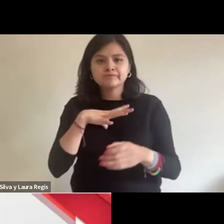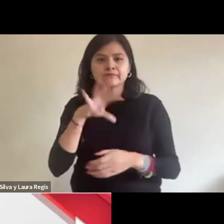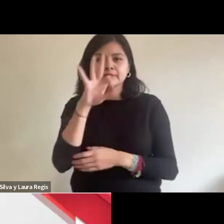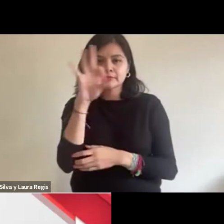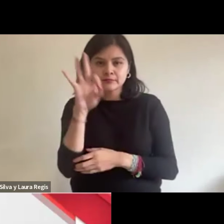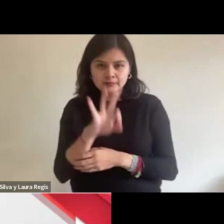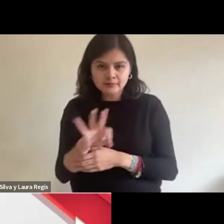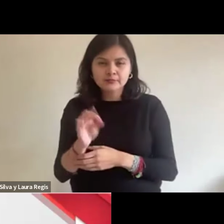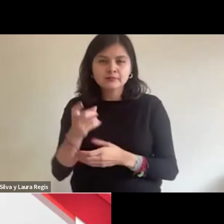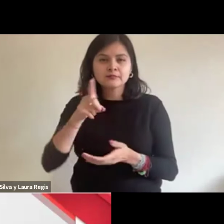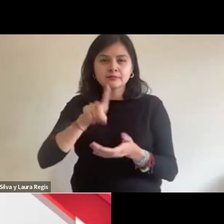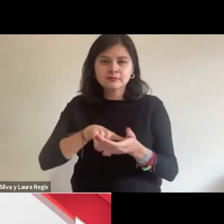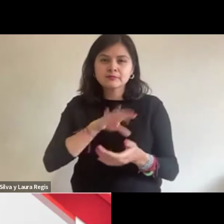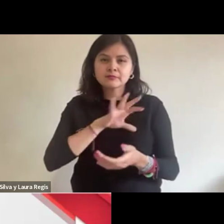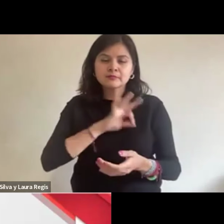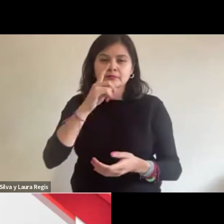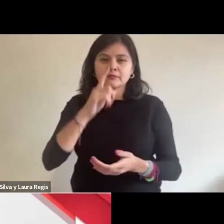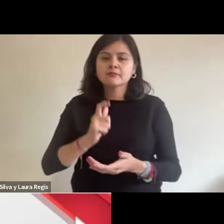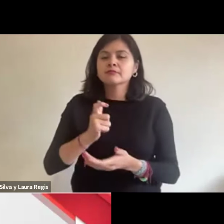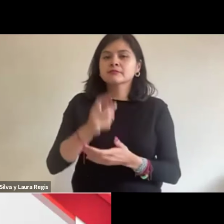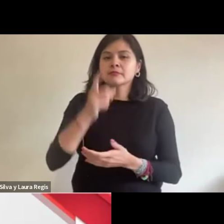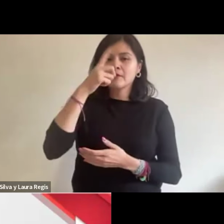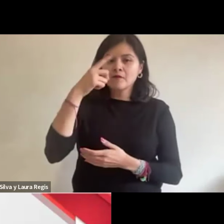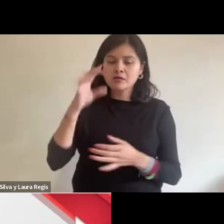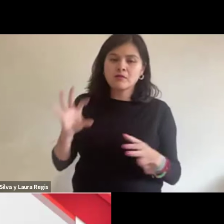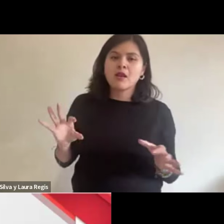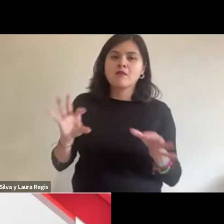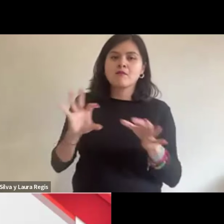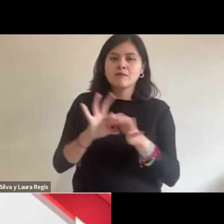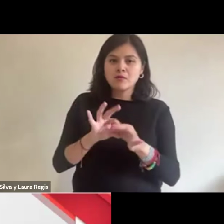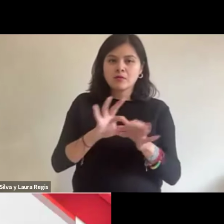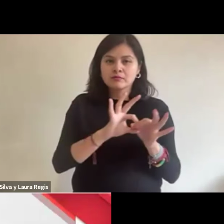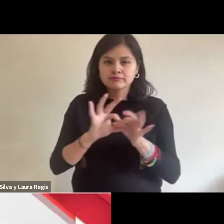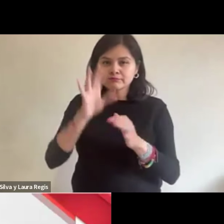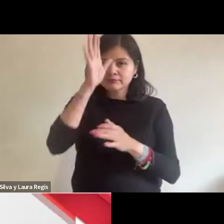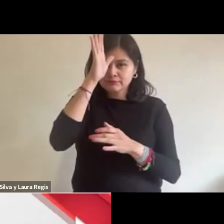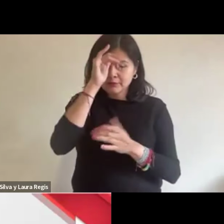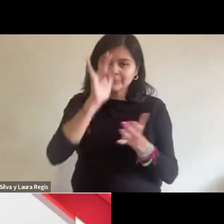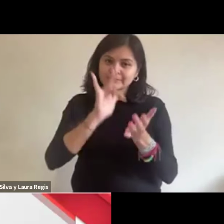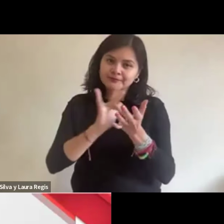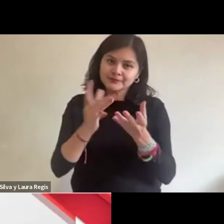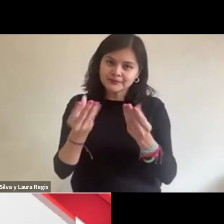descuentos que nos facilitan a través del convenio. Así que muchas gracias.